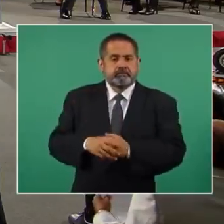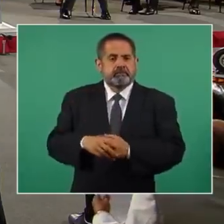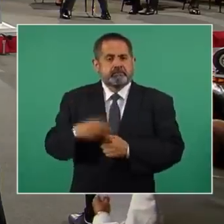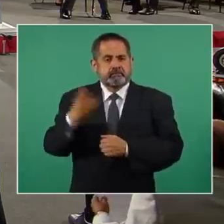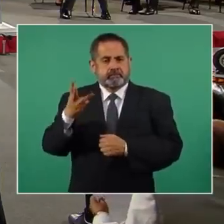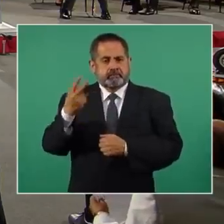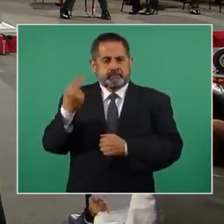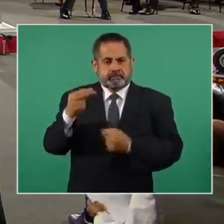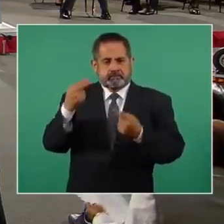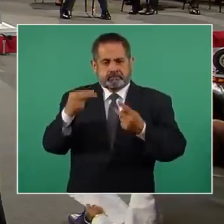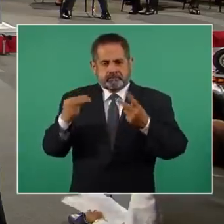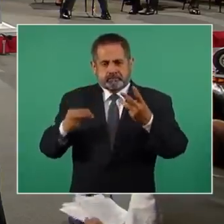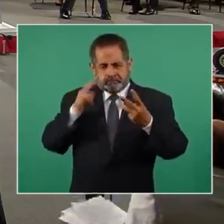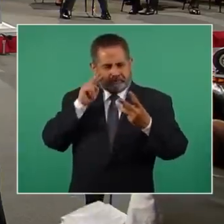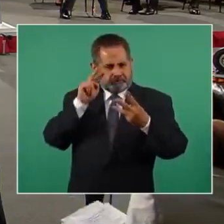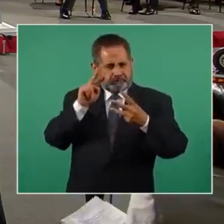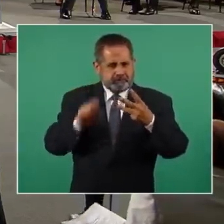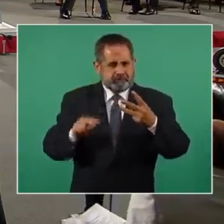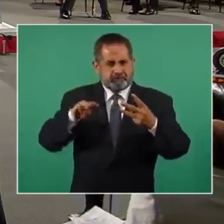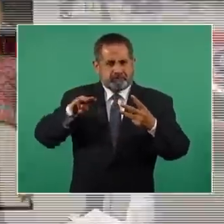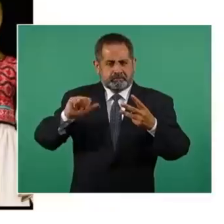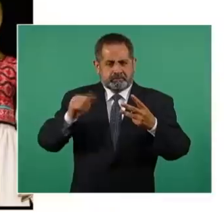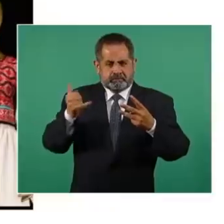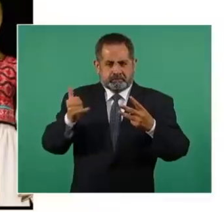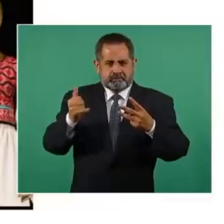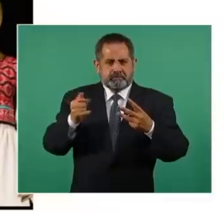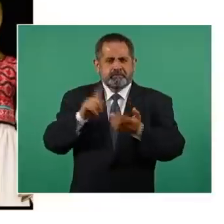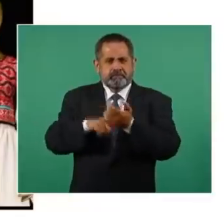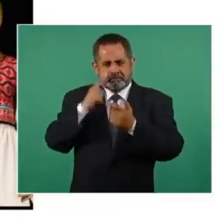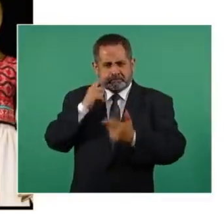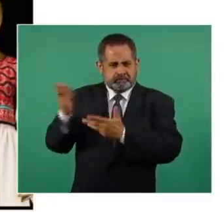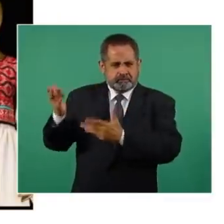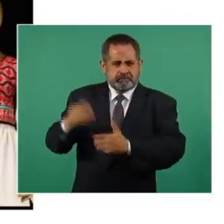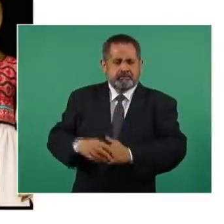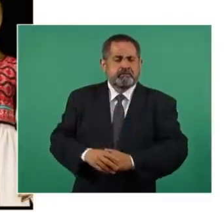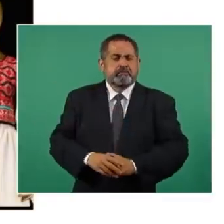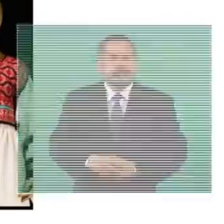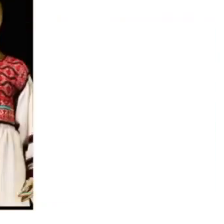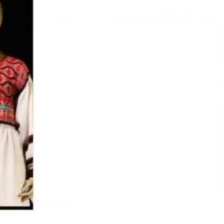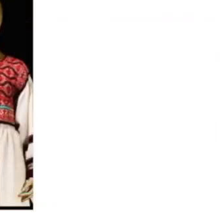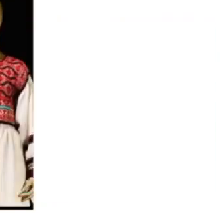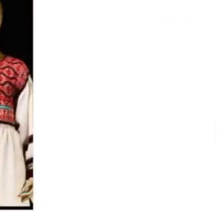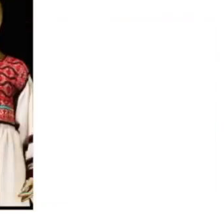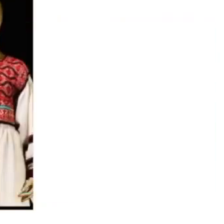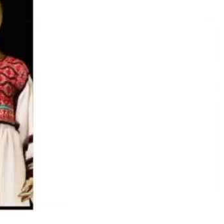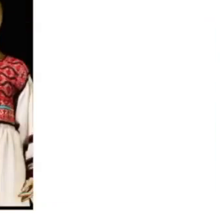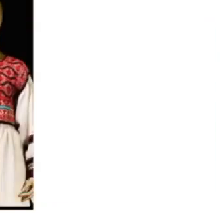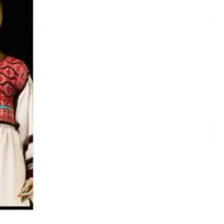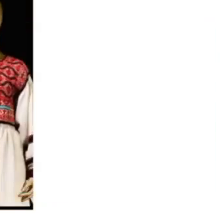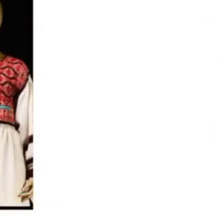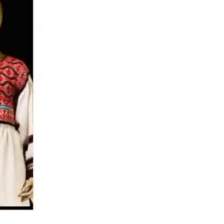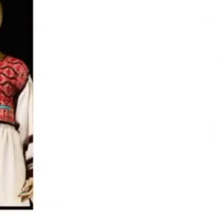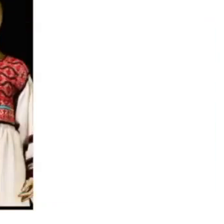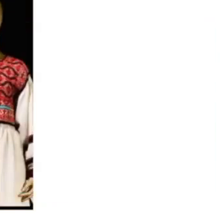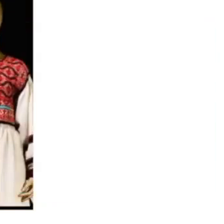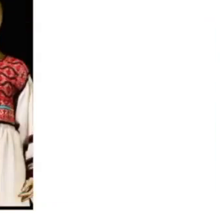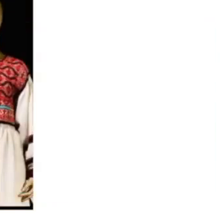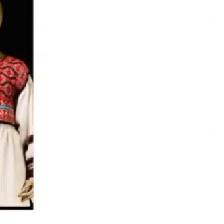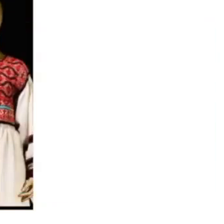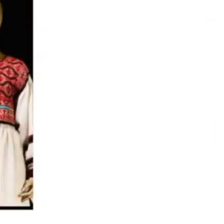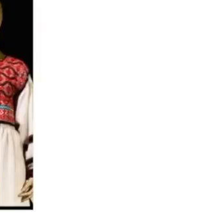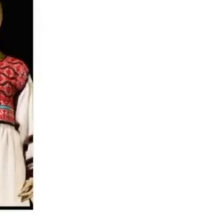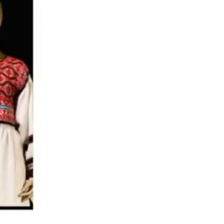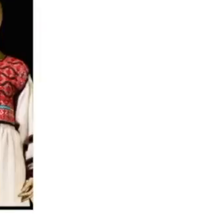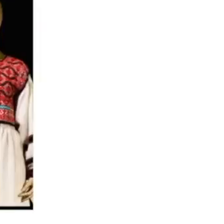nombres, son nombres mayas que significan tres tipos de trenes. Todo está inspirado en aspectos de la